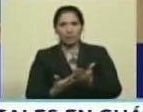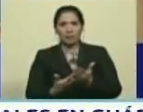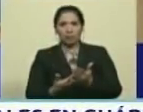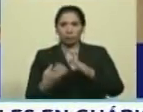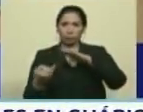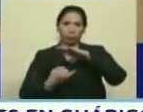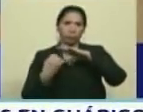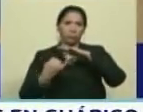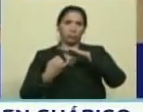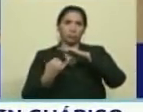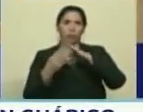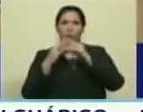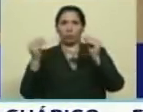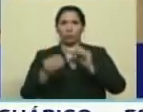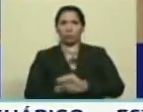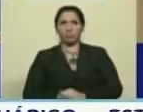instituciones.